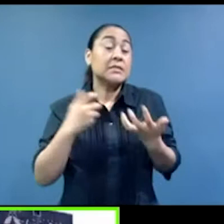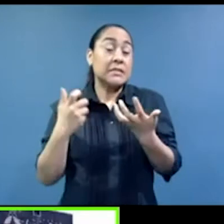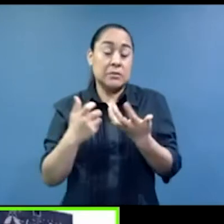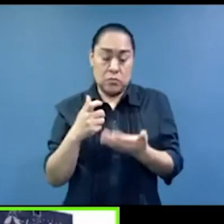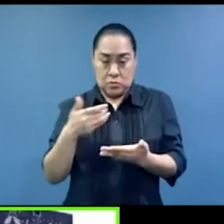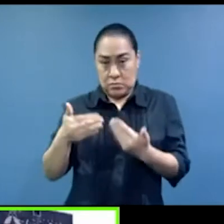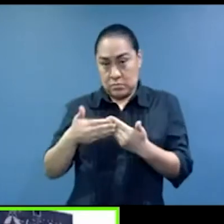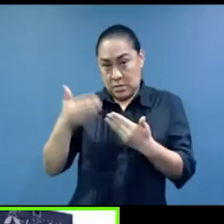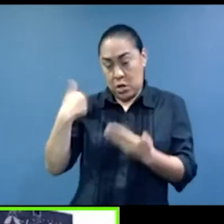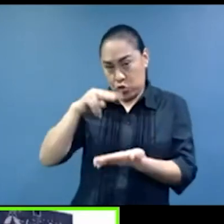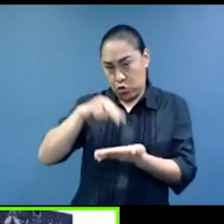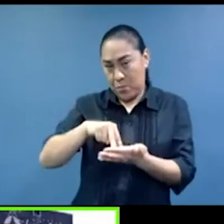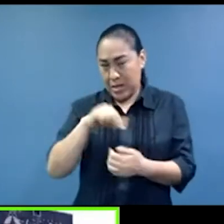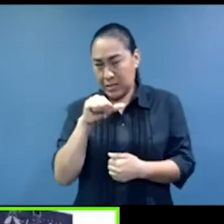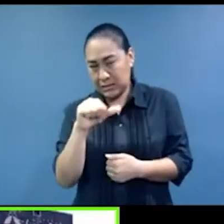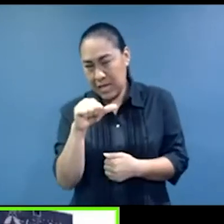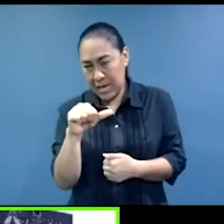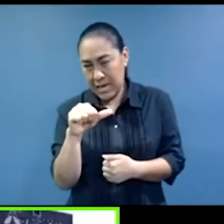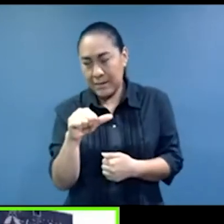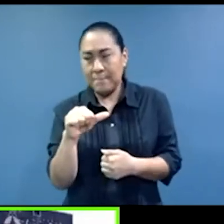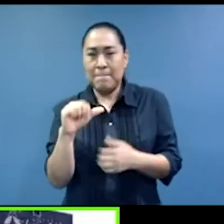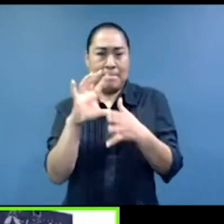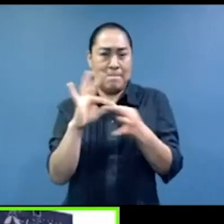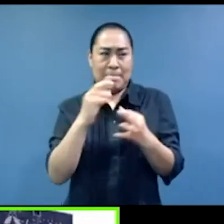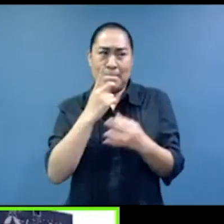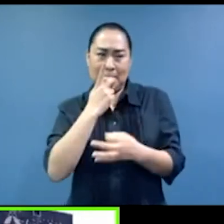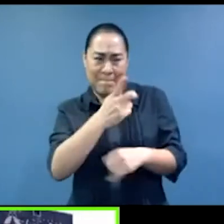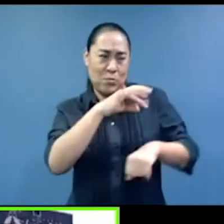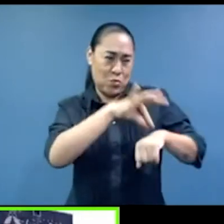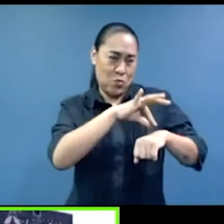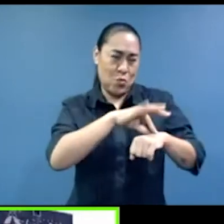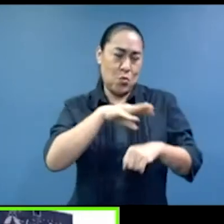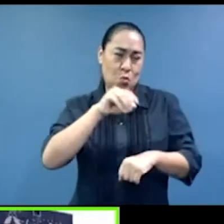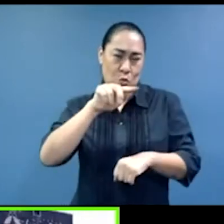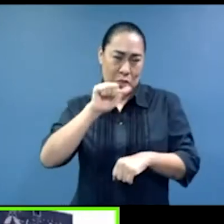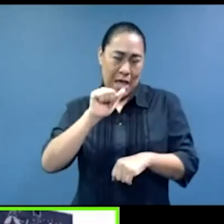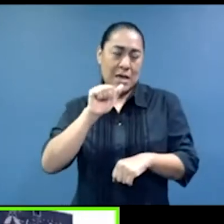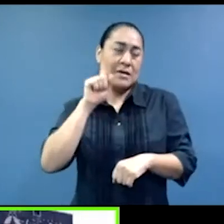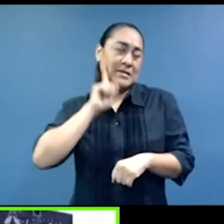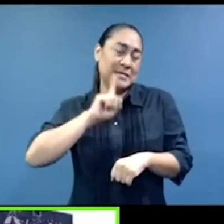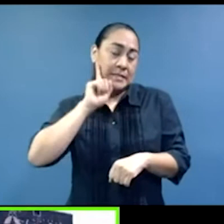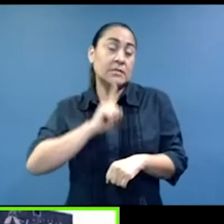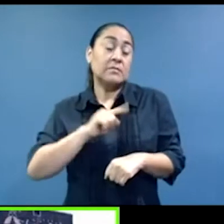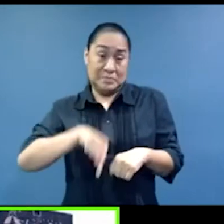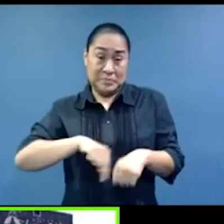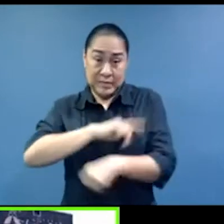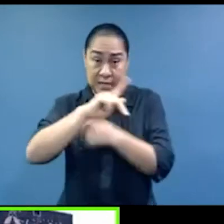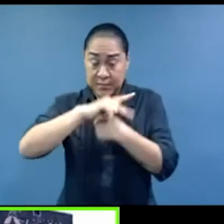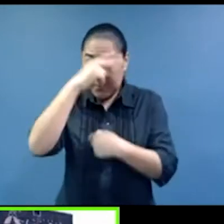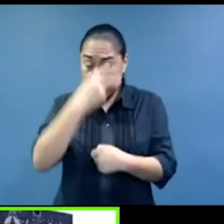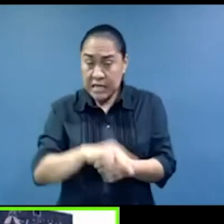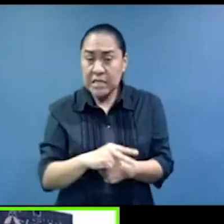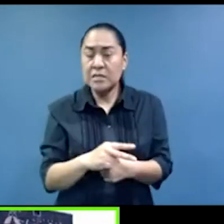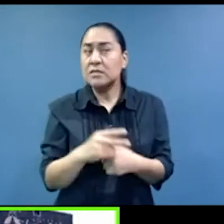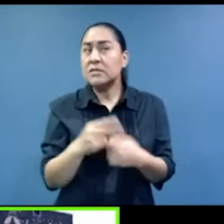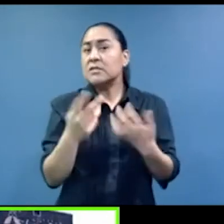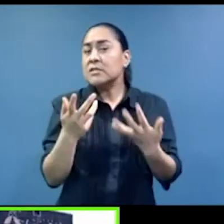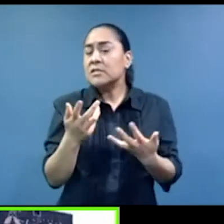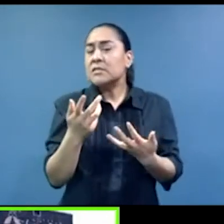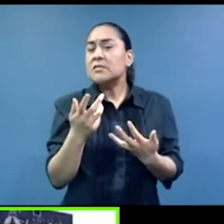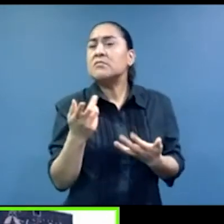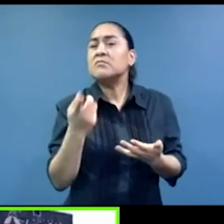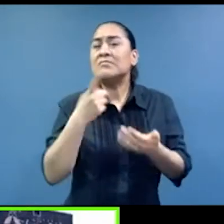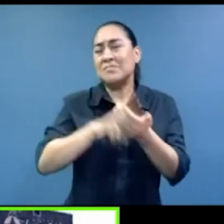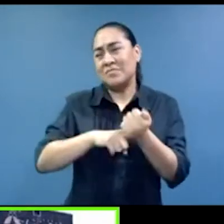2016, precisamente ya lo comentaba la doctora Mota, en nuestro país sucede una aplicación